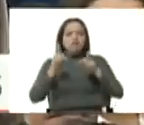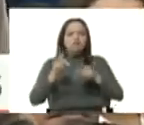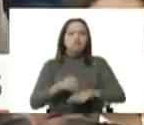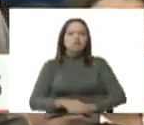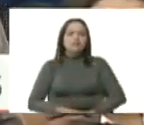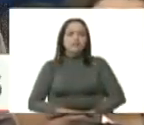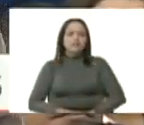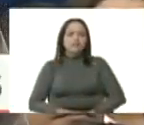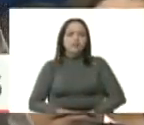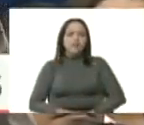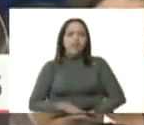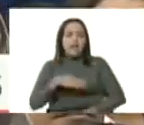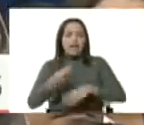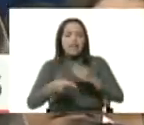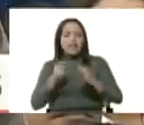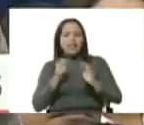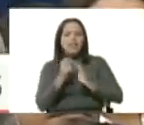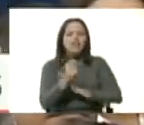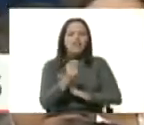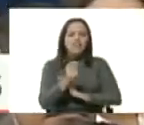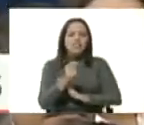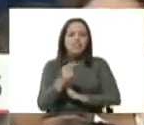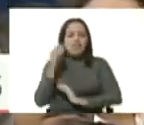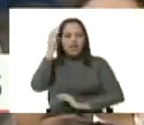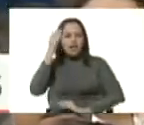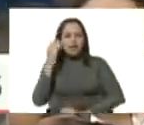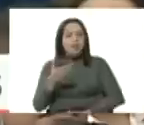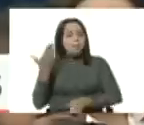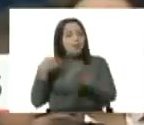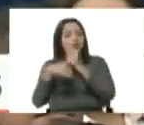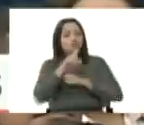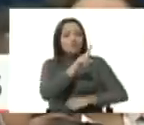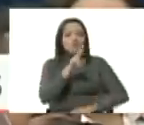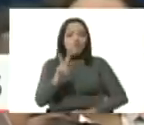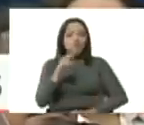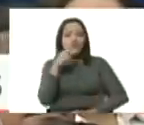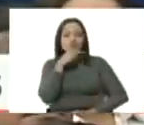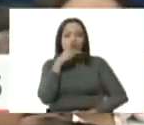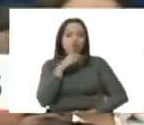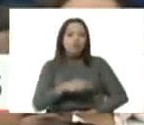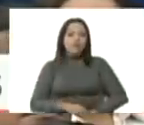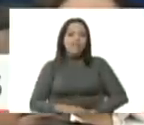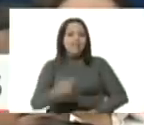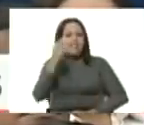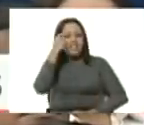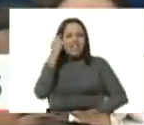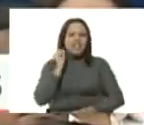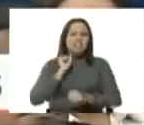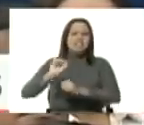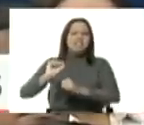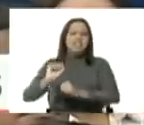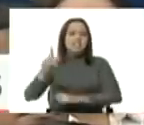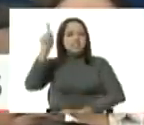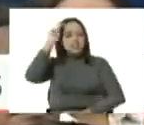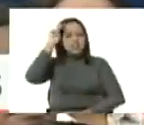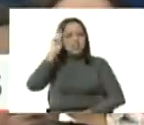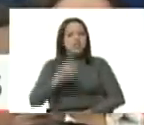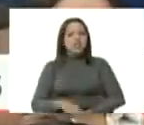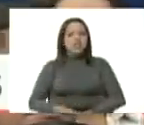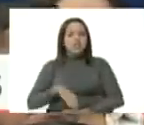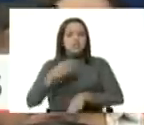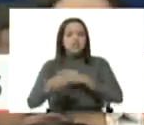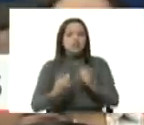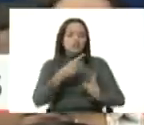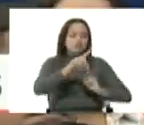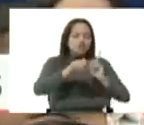hablaba de la transferencia de competencia, pero el pasado 12 de octubre, señor presidente, día de la resistencia indígena, en Iribarren realizamos una